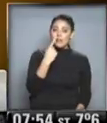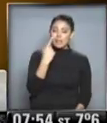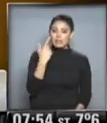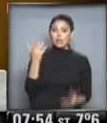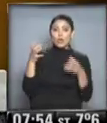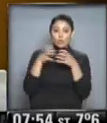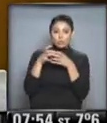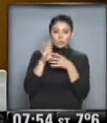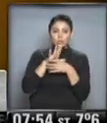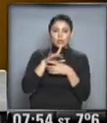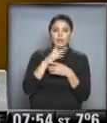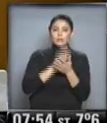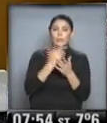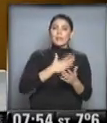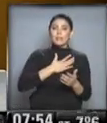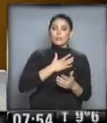Propiedad Intelectual